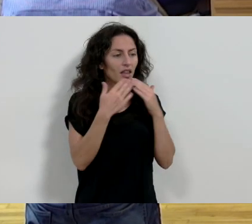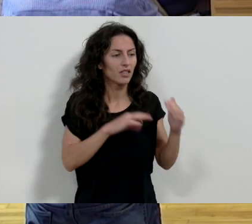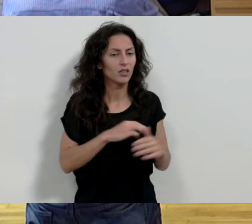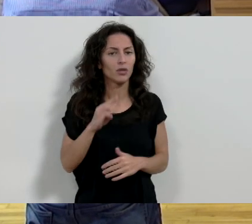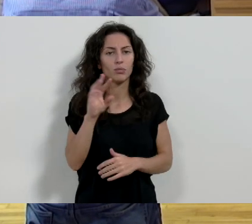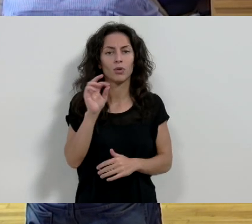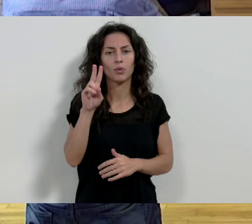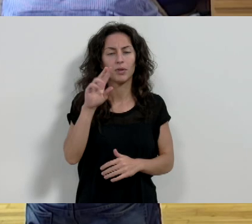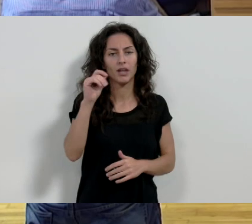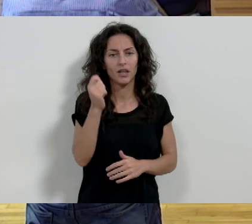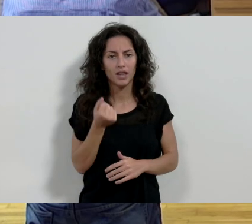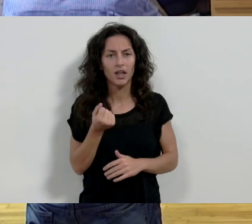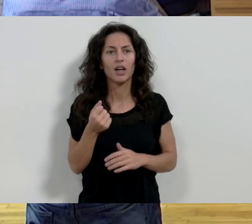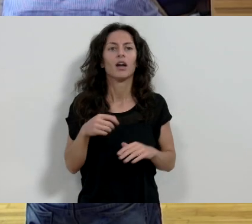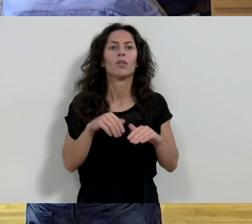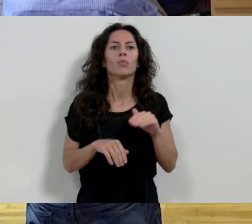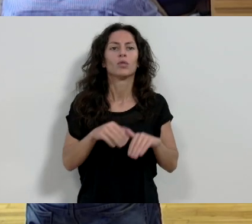¿Votos en contra?